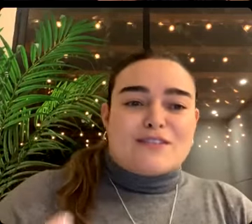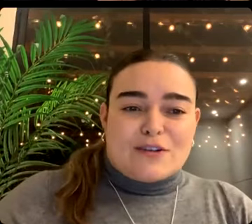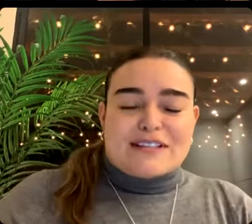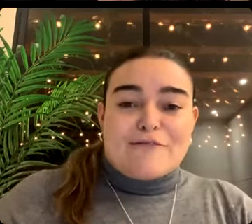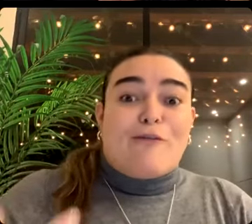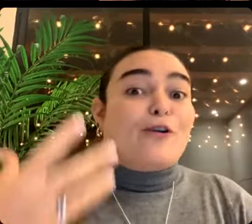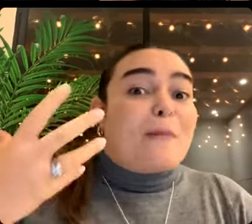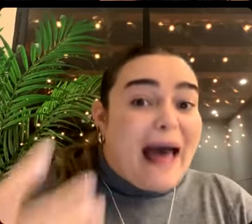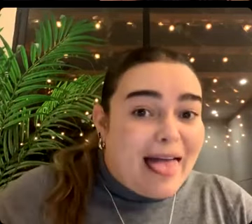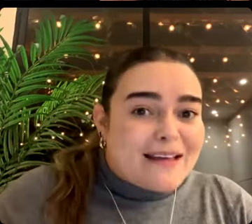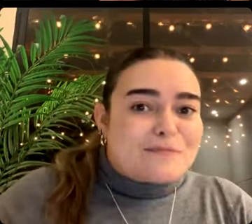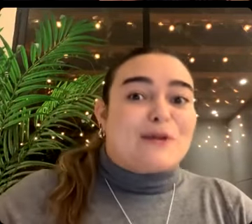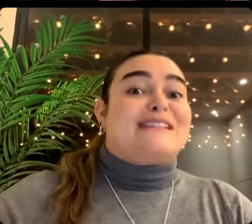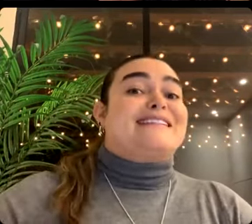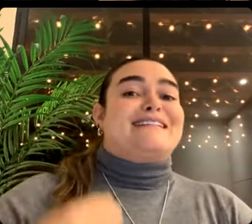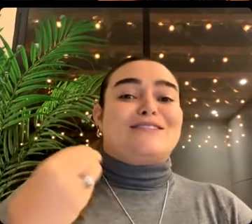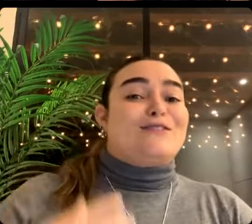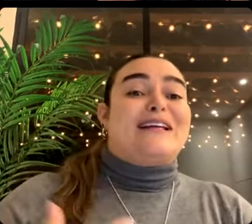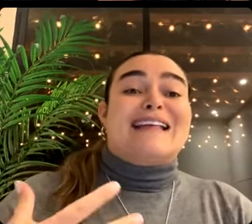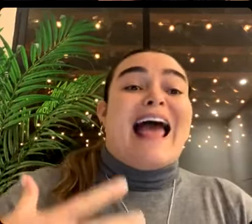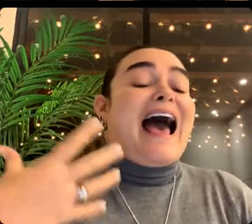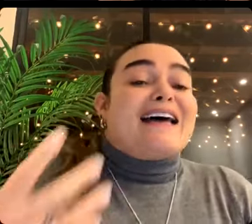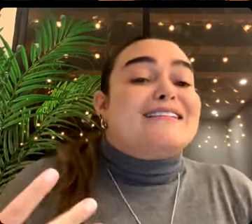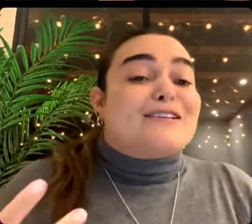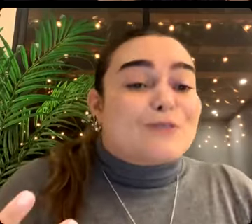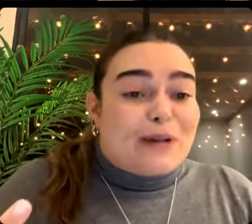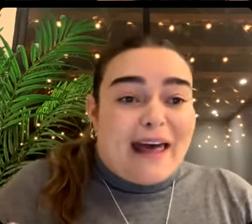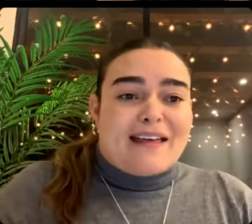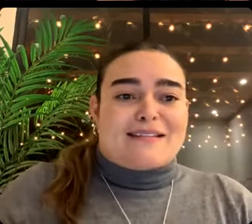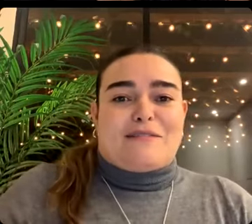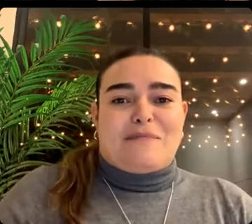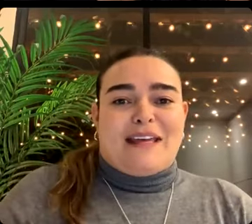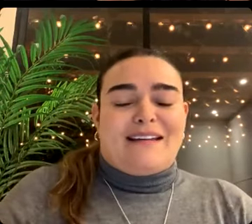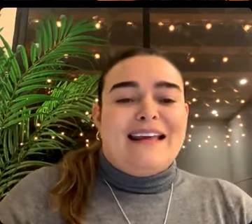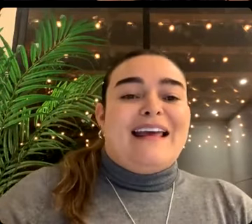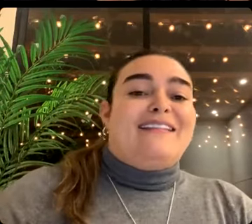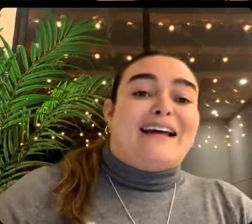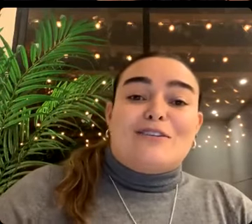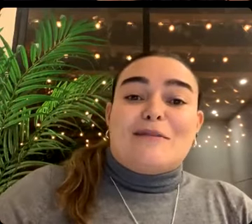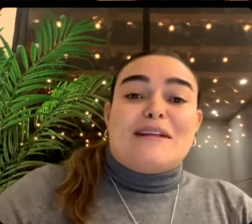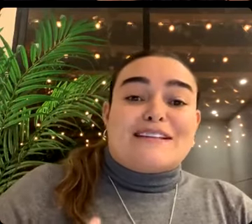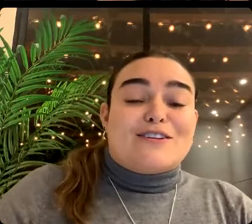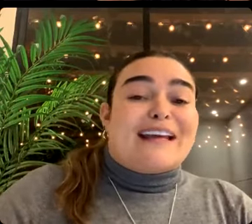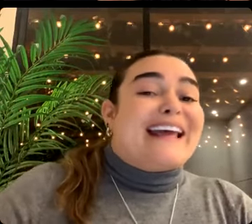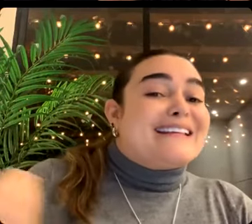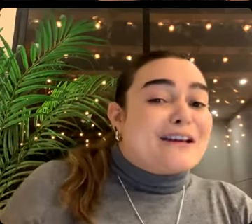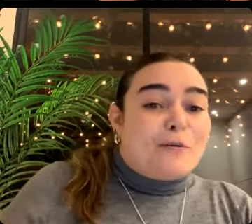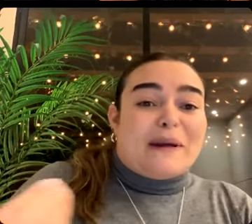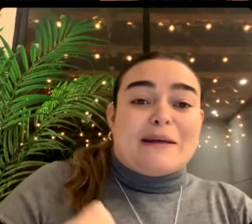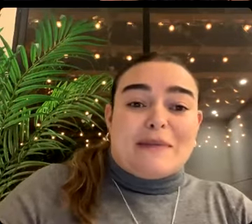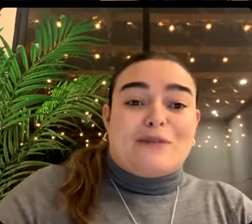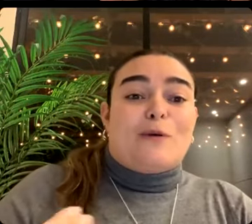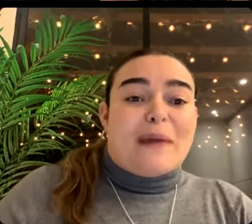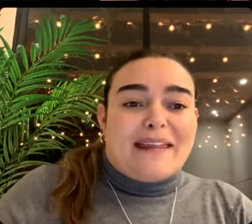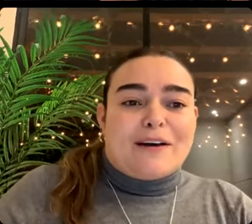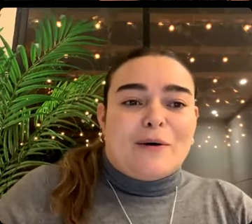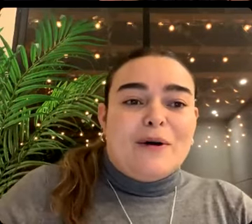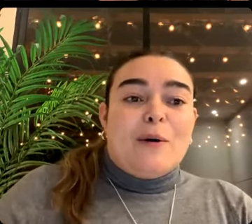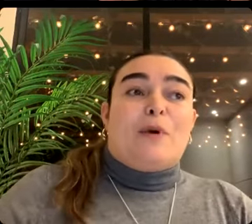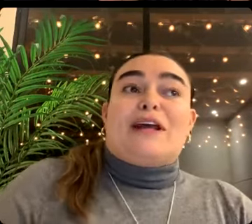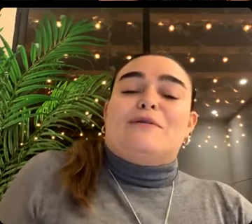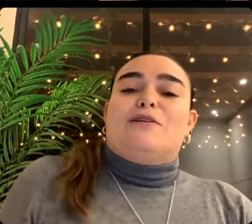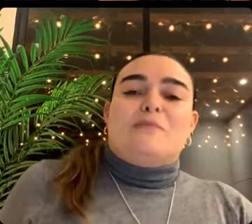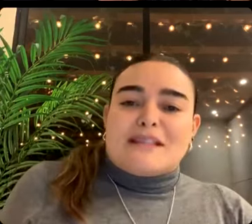las decisiones informadas, por esas decisiones asesoradas también, dando la invitación a que haya ese acompañamiento